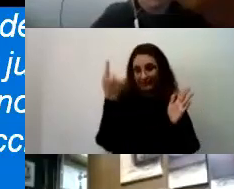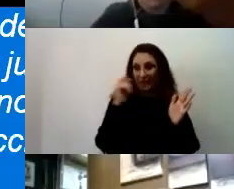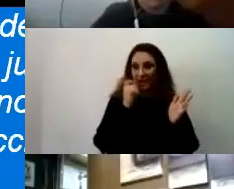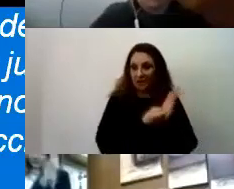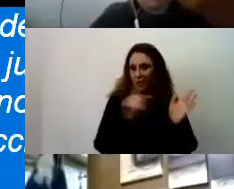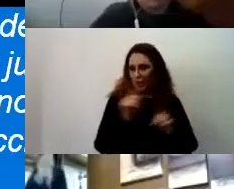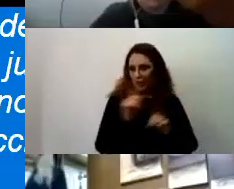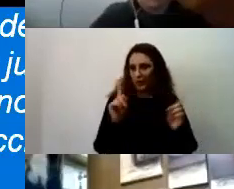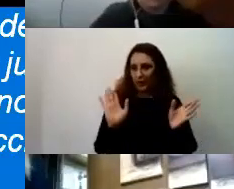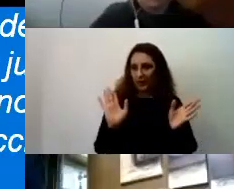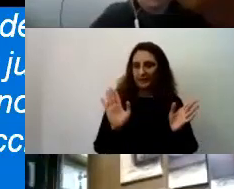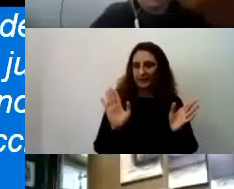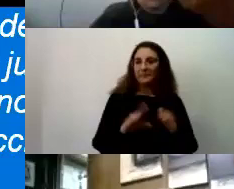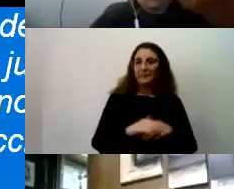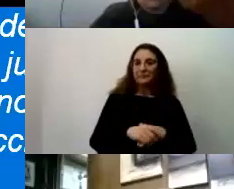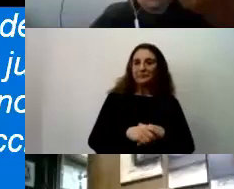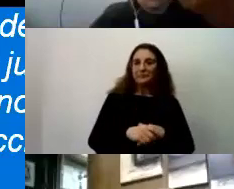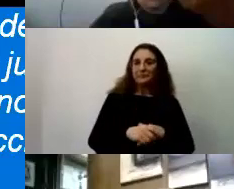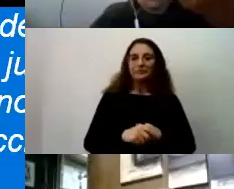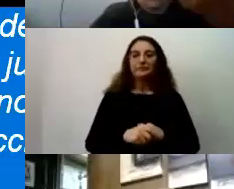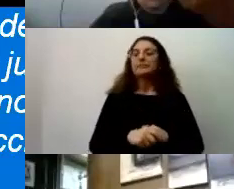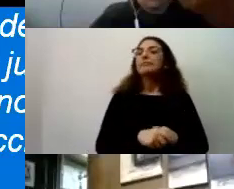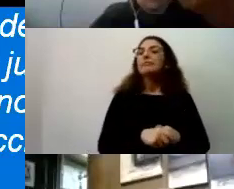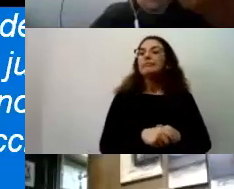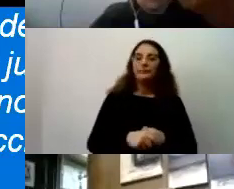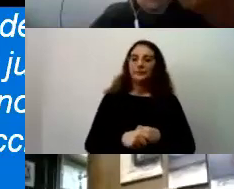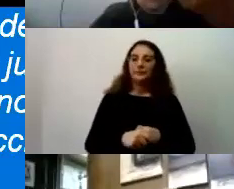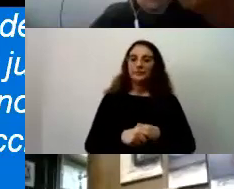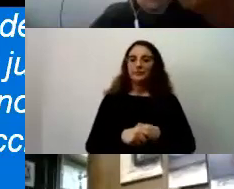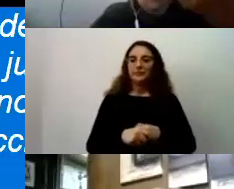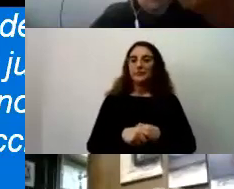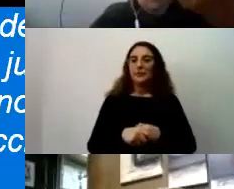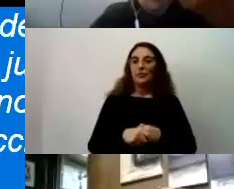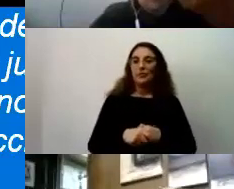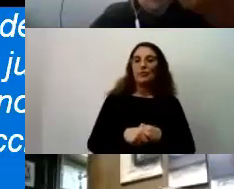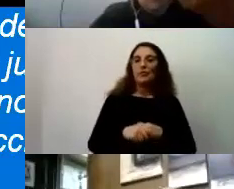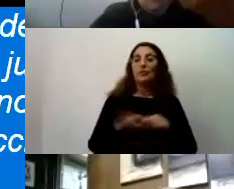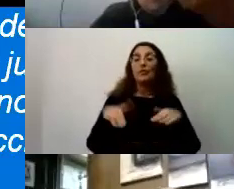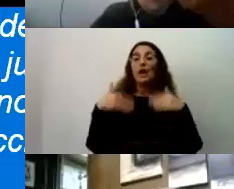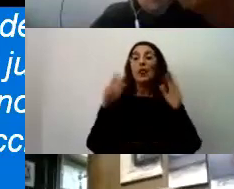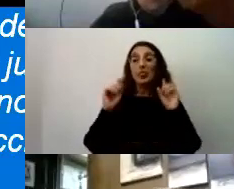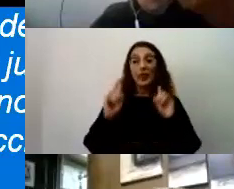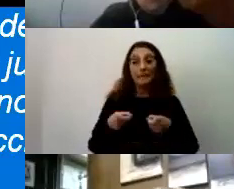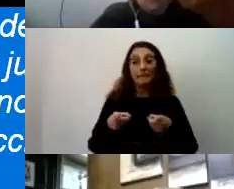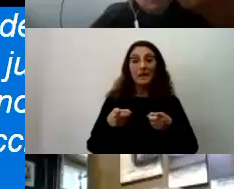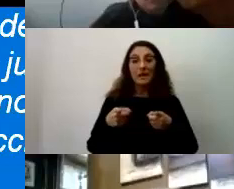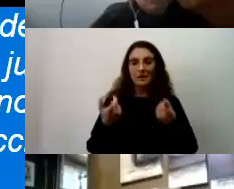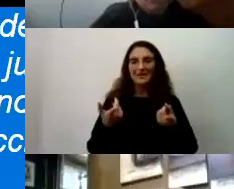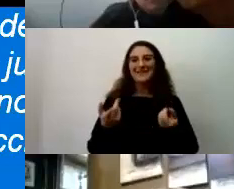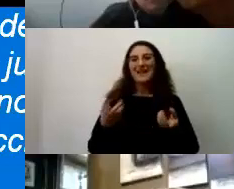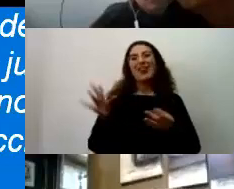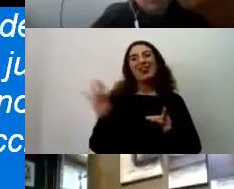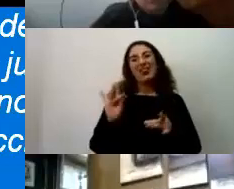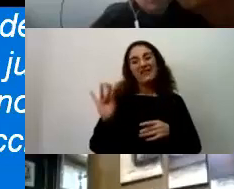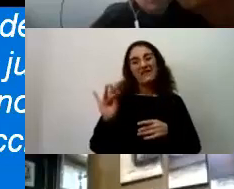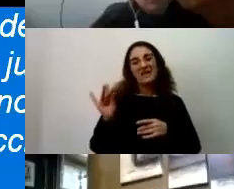para los derechos que estimen que les asiste, sino que, además, sería harto difícil que, en